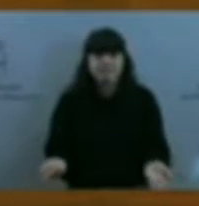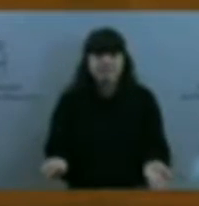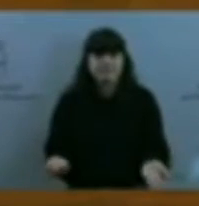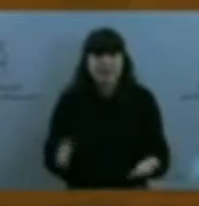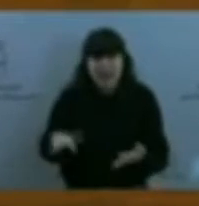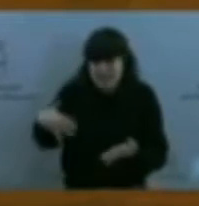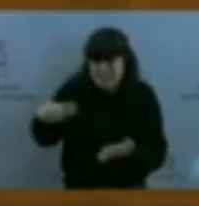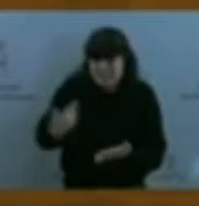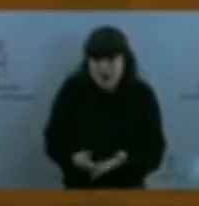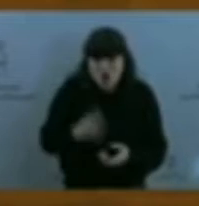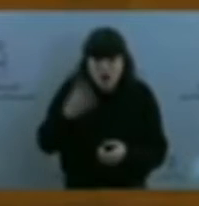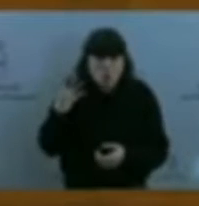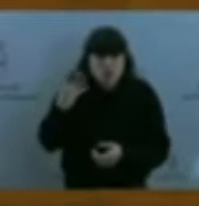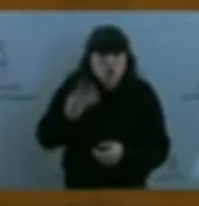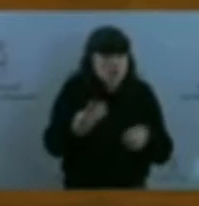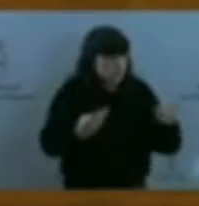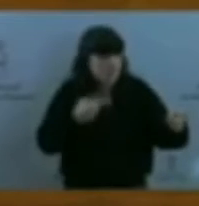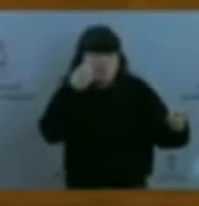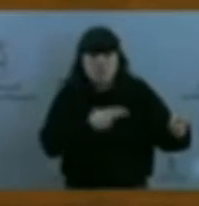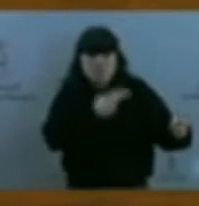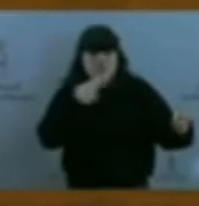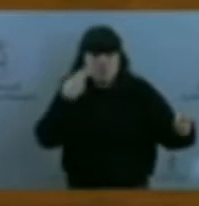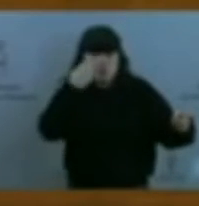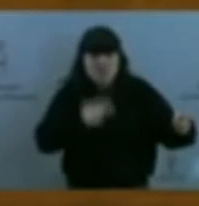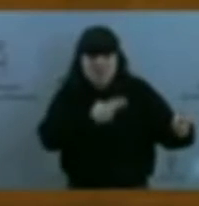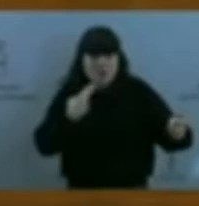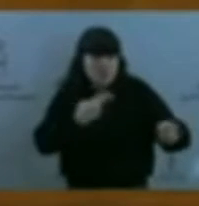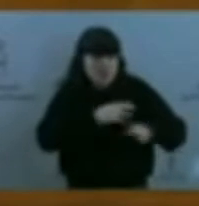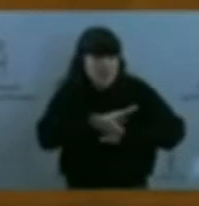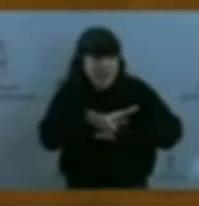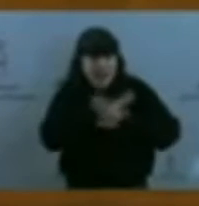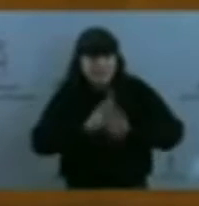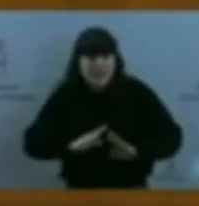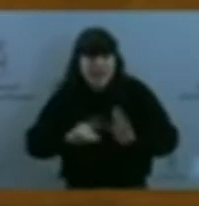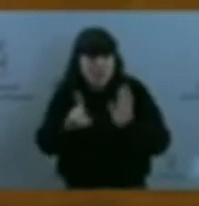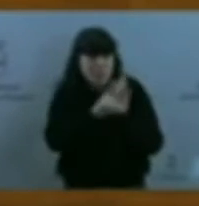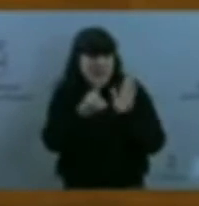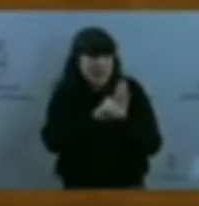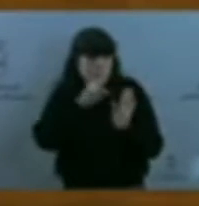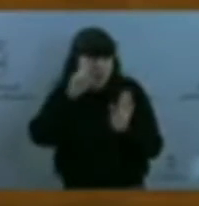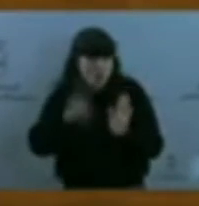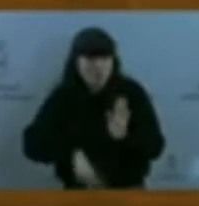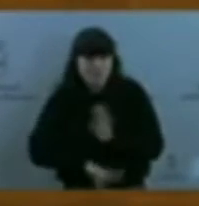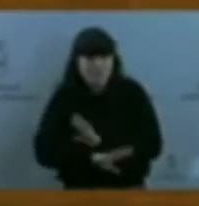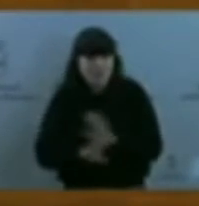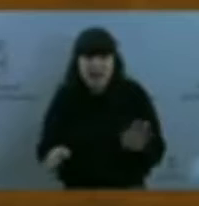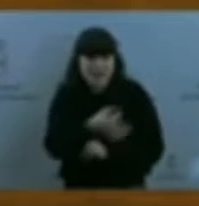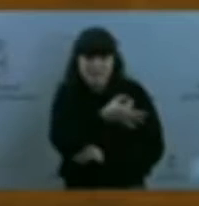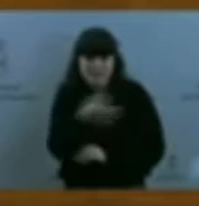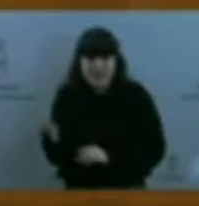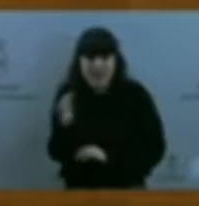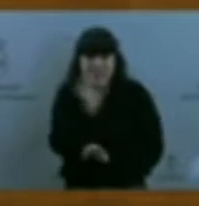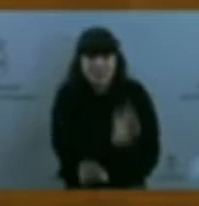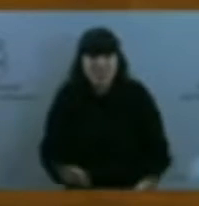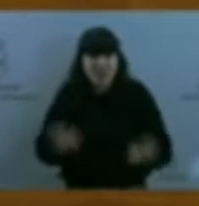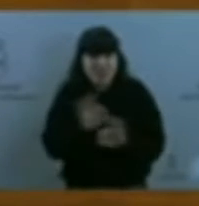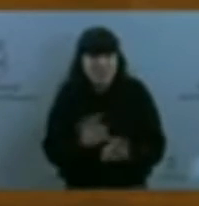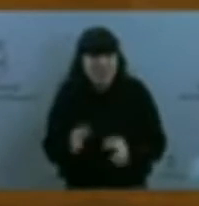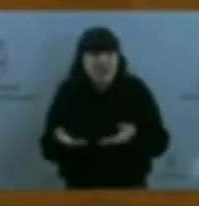eso, un decreto inútil. Pero esta falta de efecto, eficacia, efectividad, de lo que quiera, nos lleva un paso más allá y nosotros a